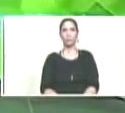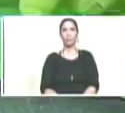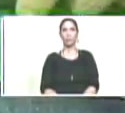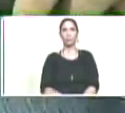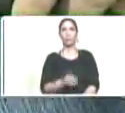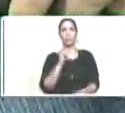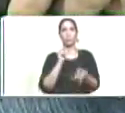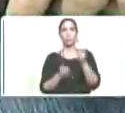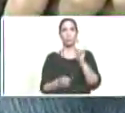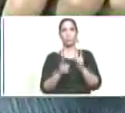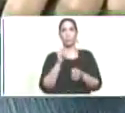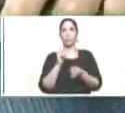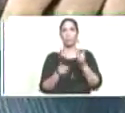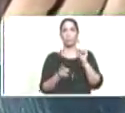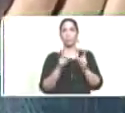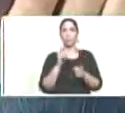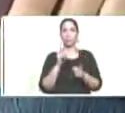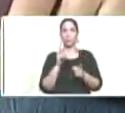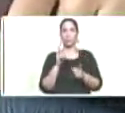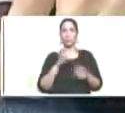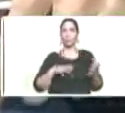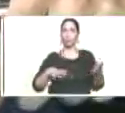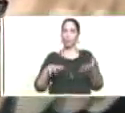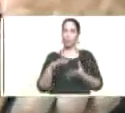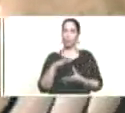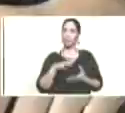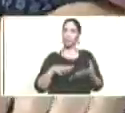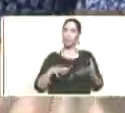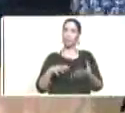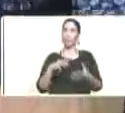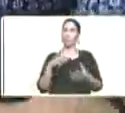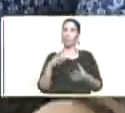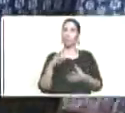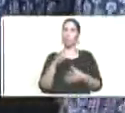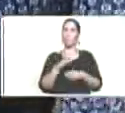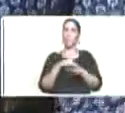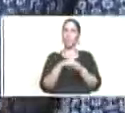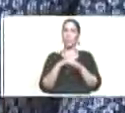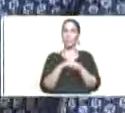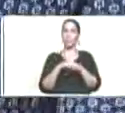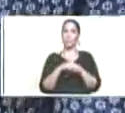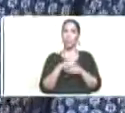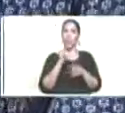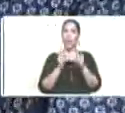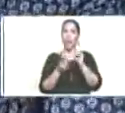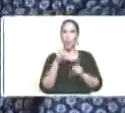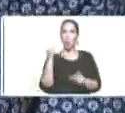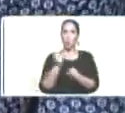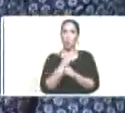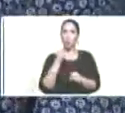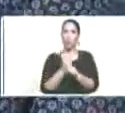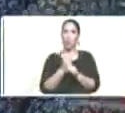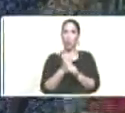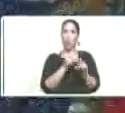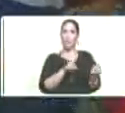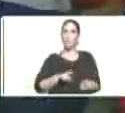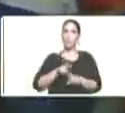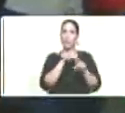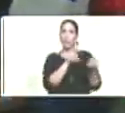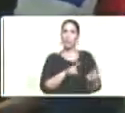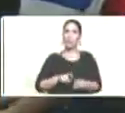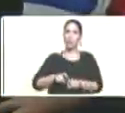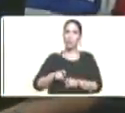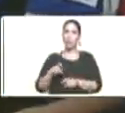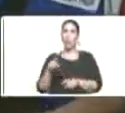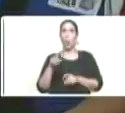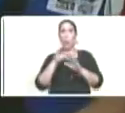Algunas causas de derrotas de proyectos campesinos, obreros campesinos populares en el mundo, está